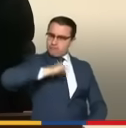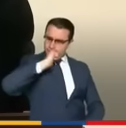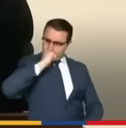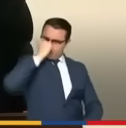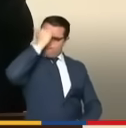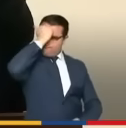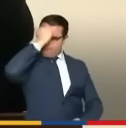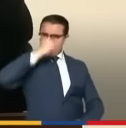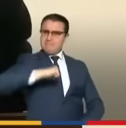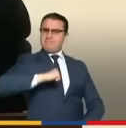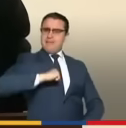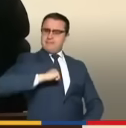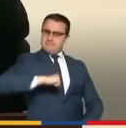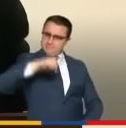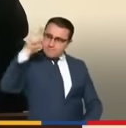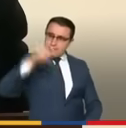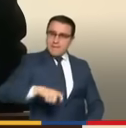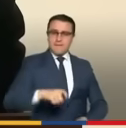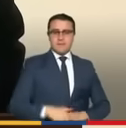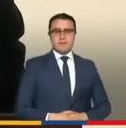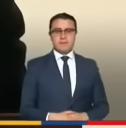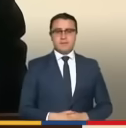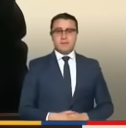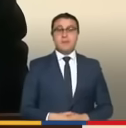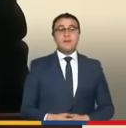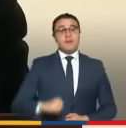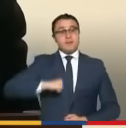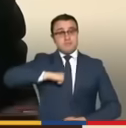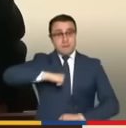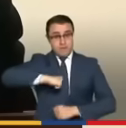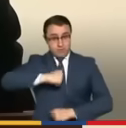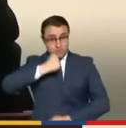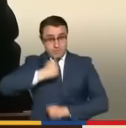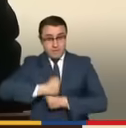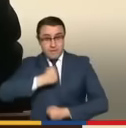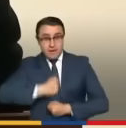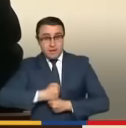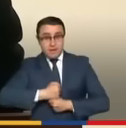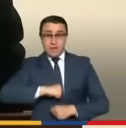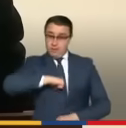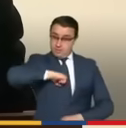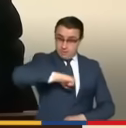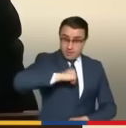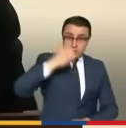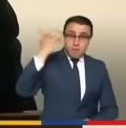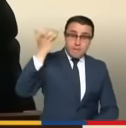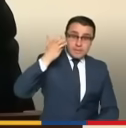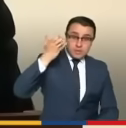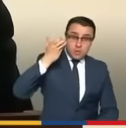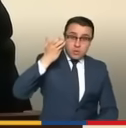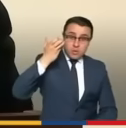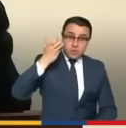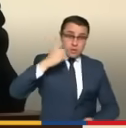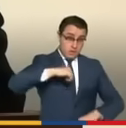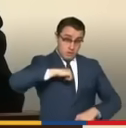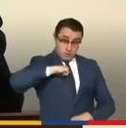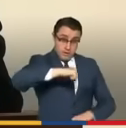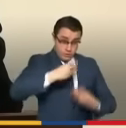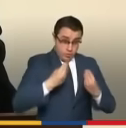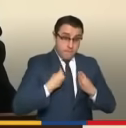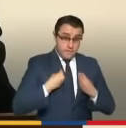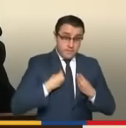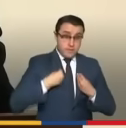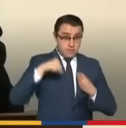fundamentales. ¿Habrá derecho a trabajar? ¿Habrá derecho a pensionarse? ¿Habrá derecho a vivir en